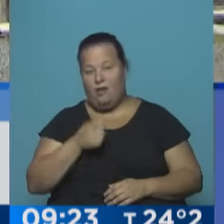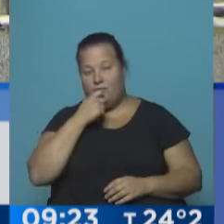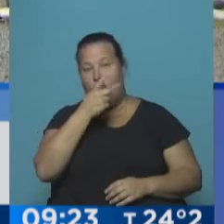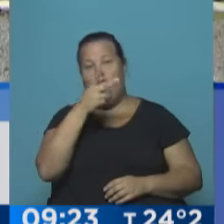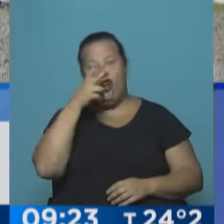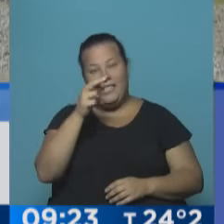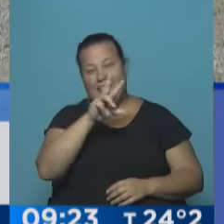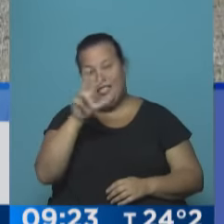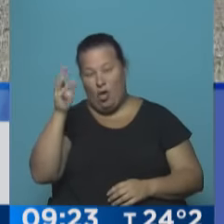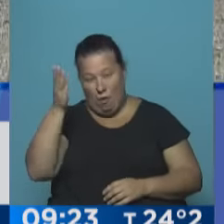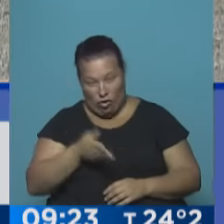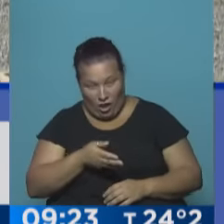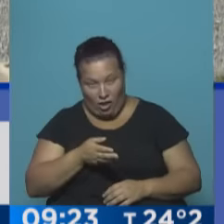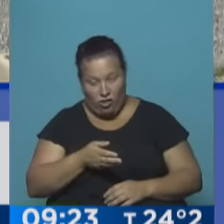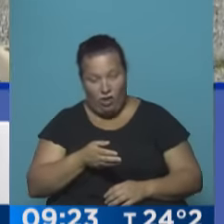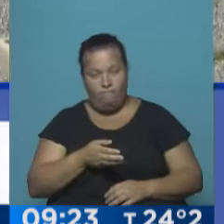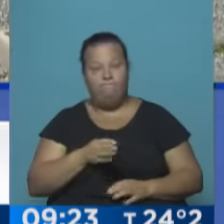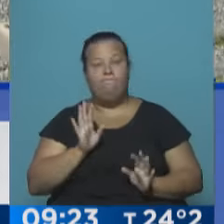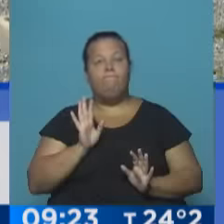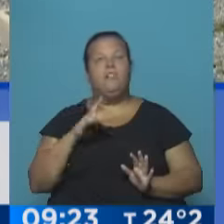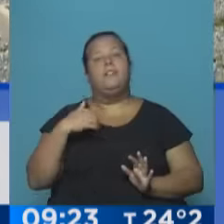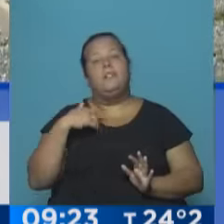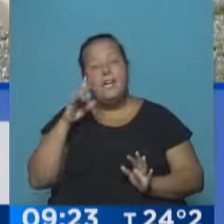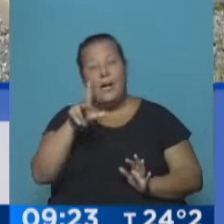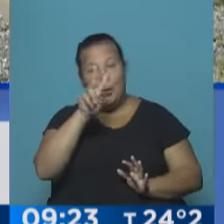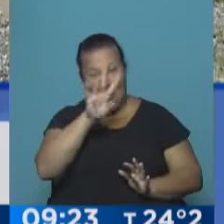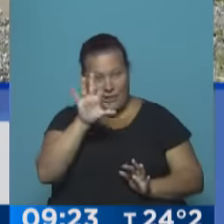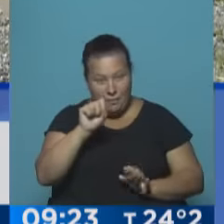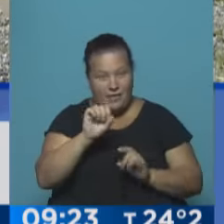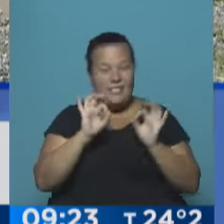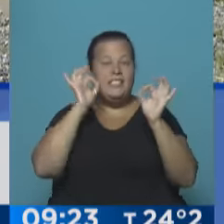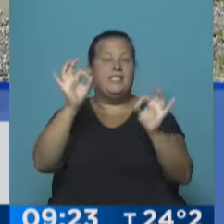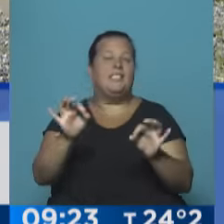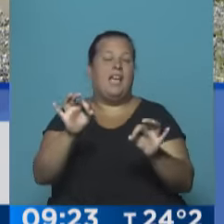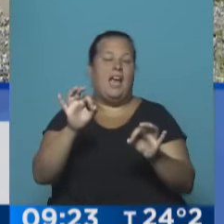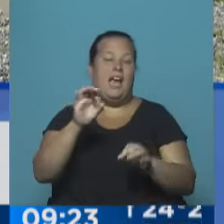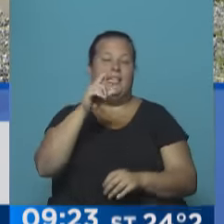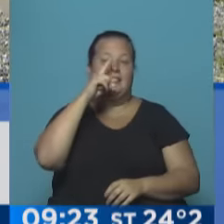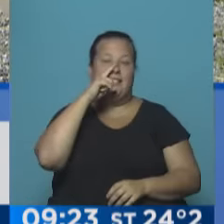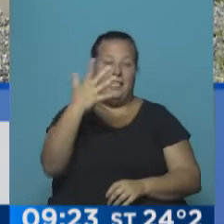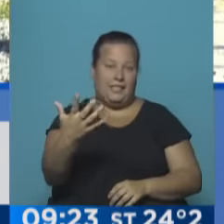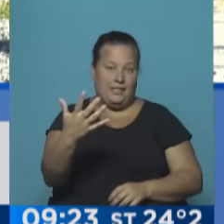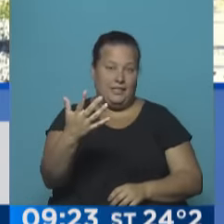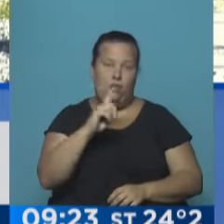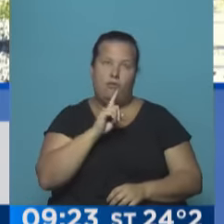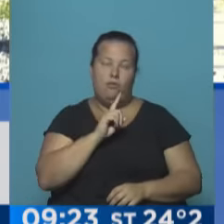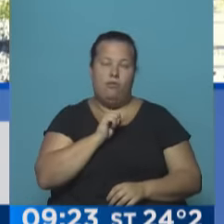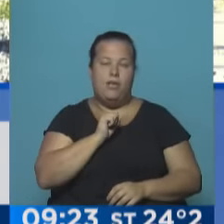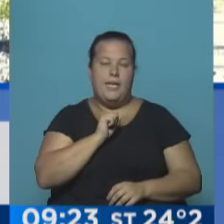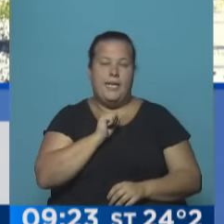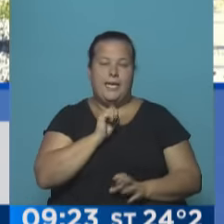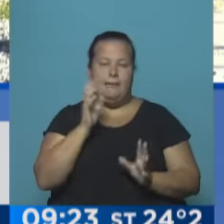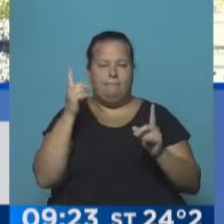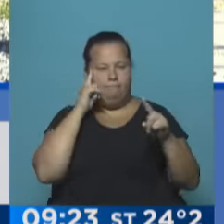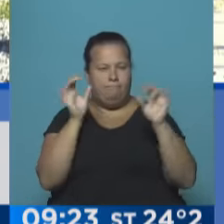280 300 eh Yo te diría esos 25 pesos se transforman en en 75 en en